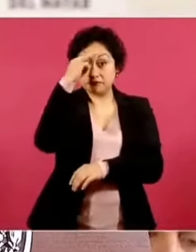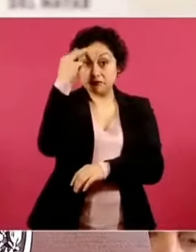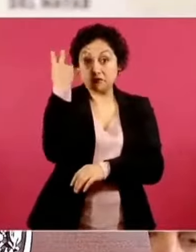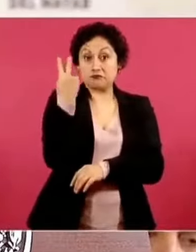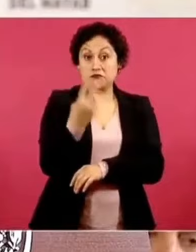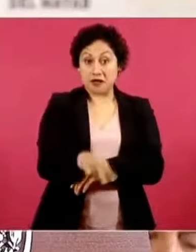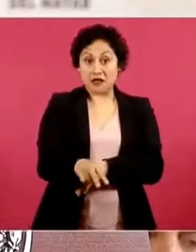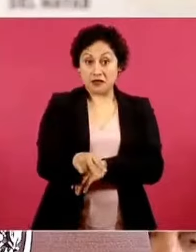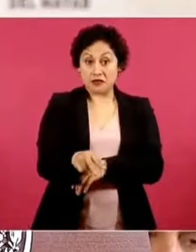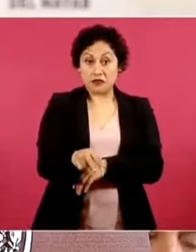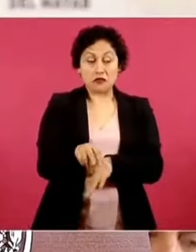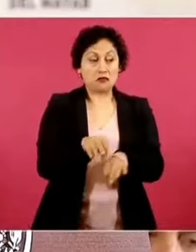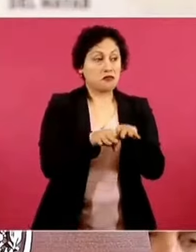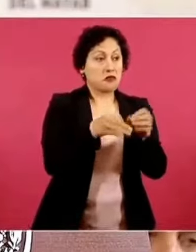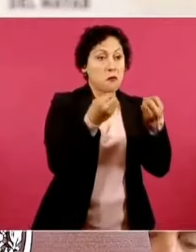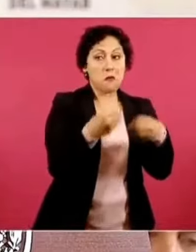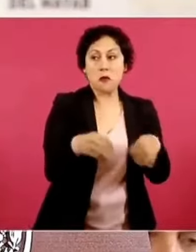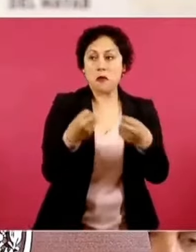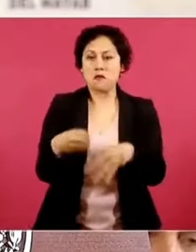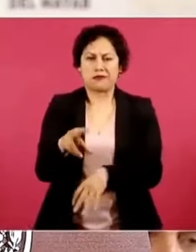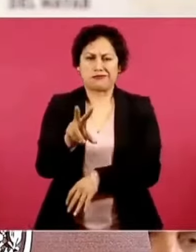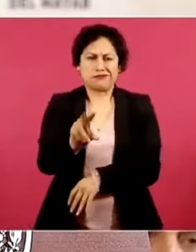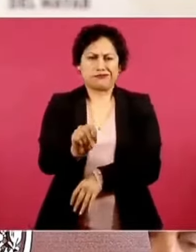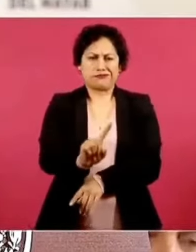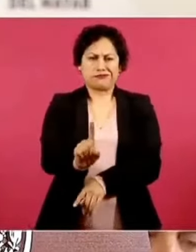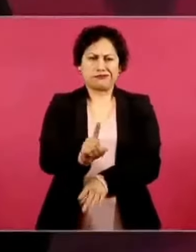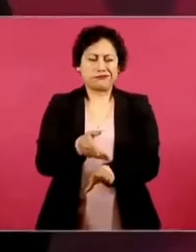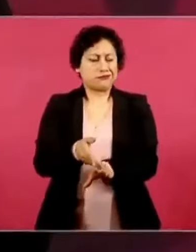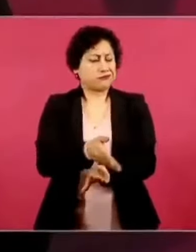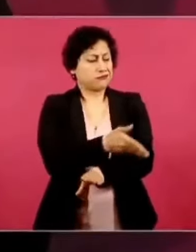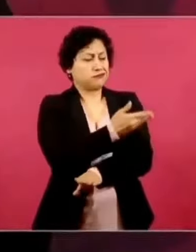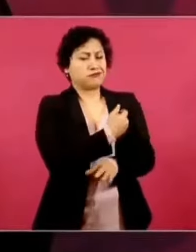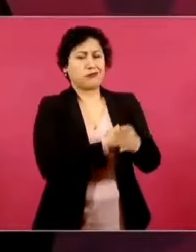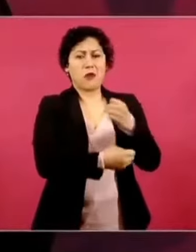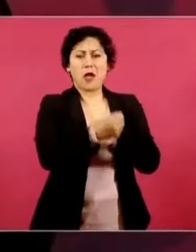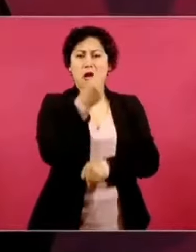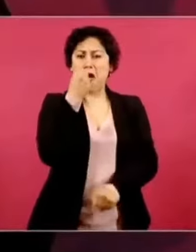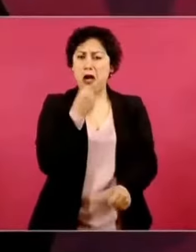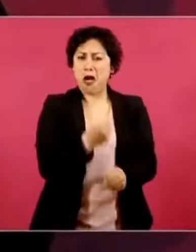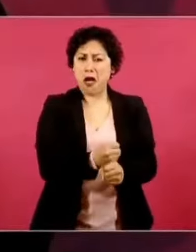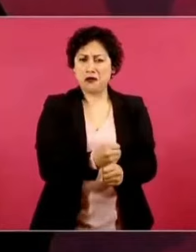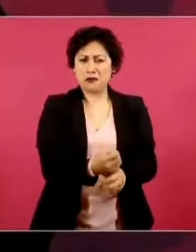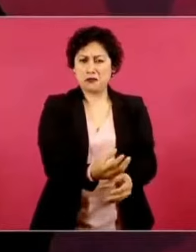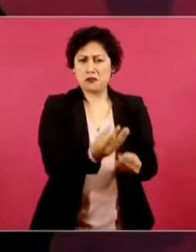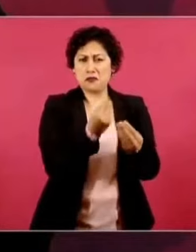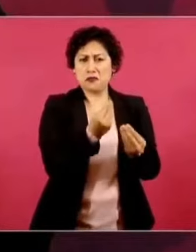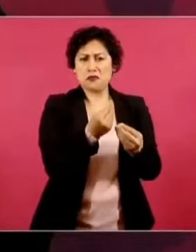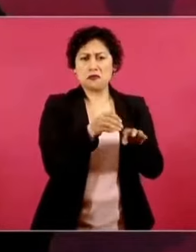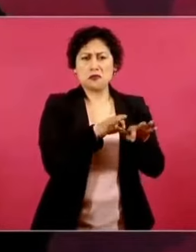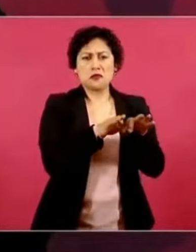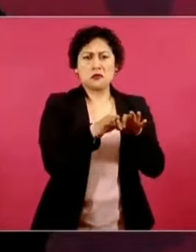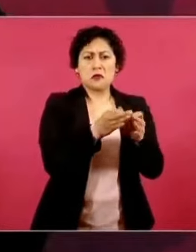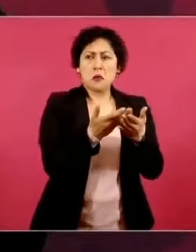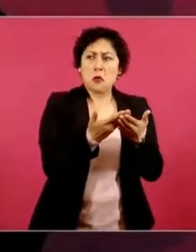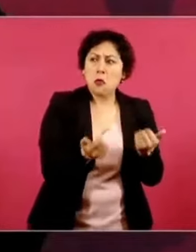sucedido en décadas tasas de empleo muy